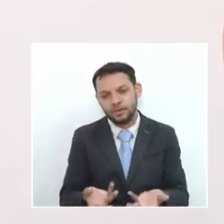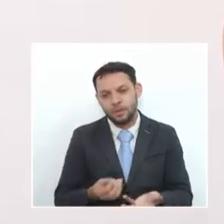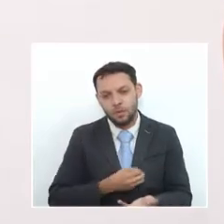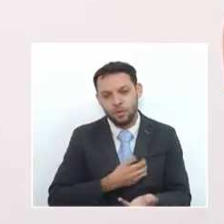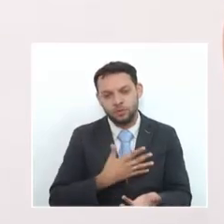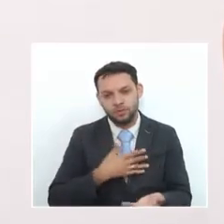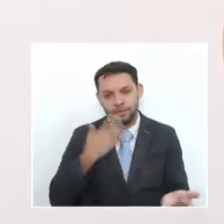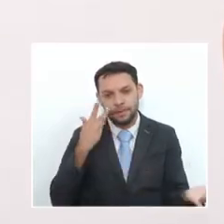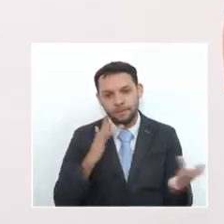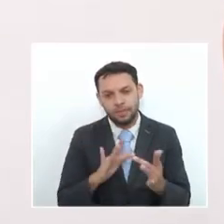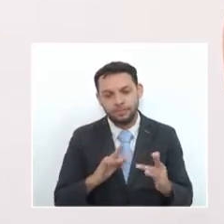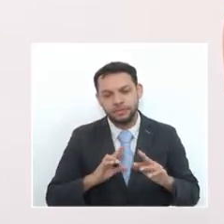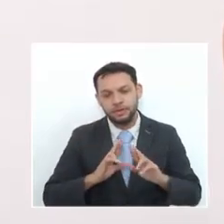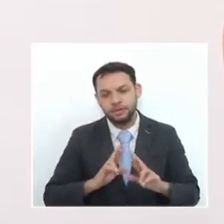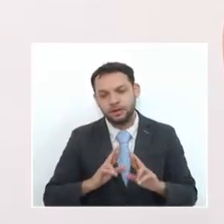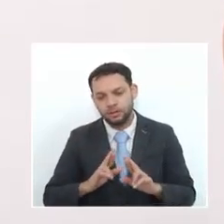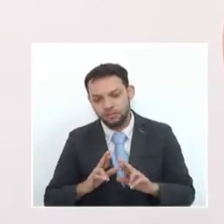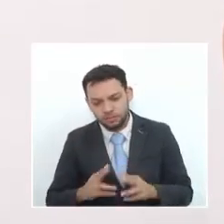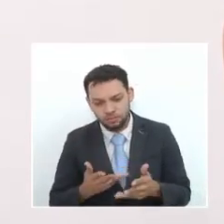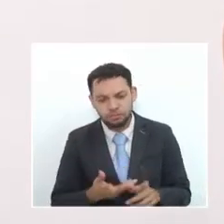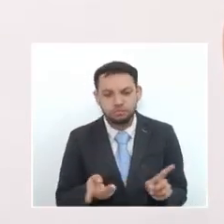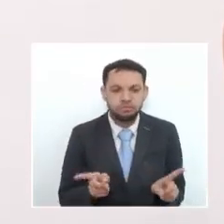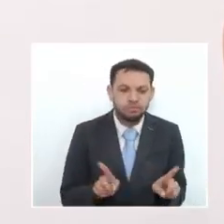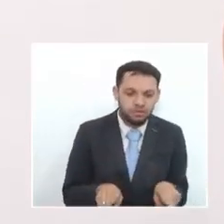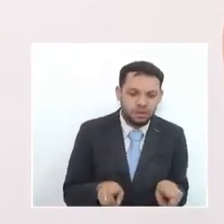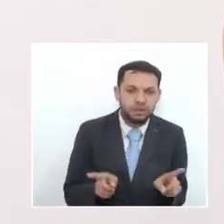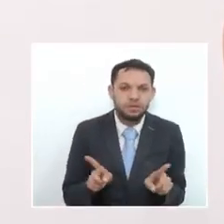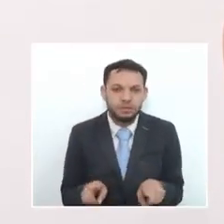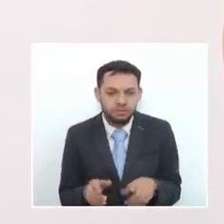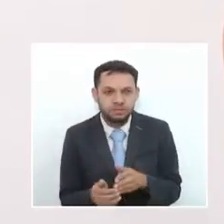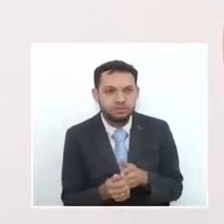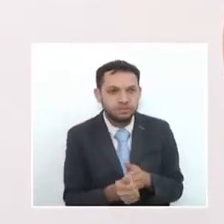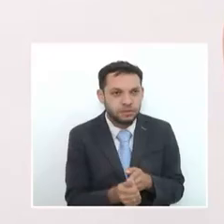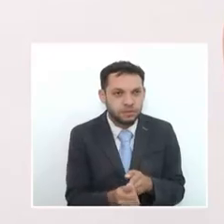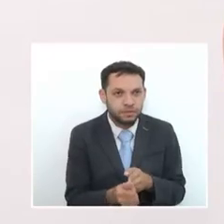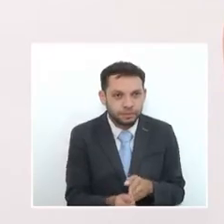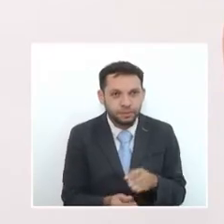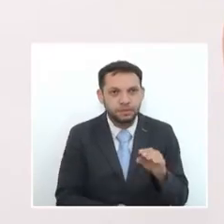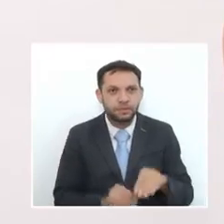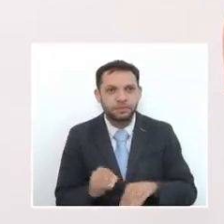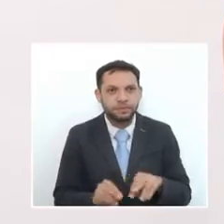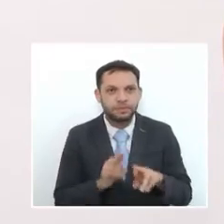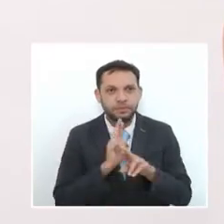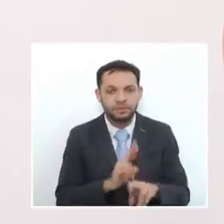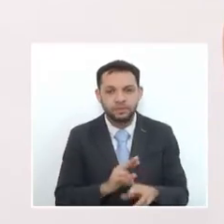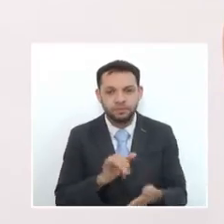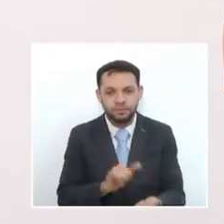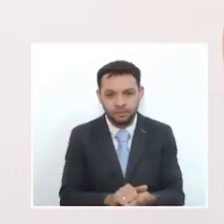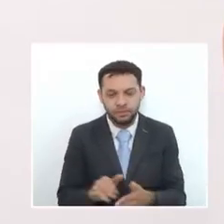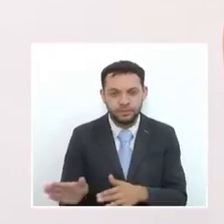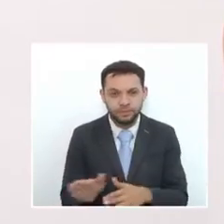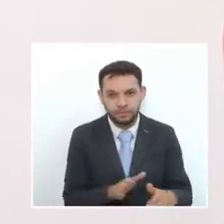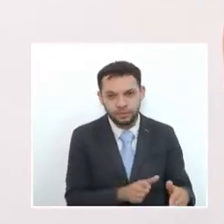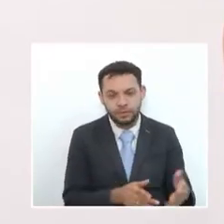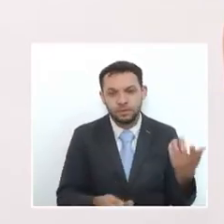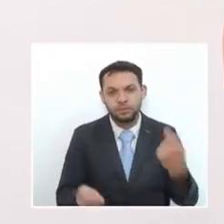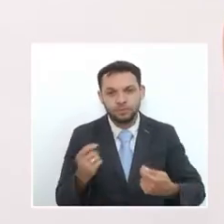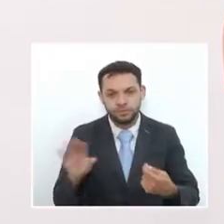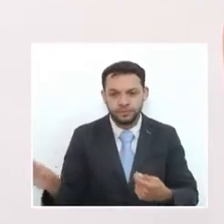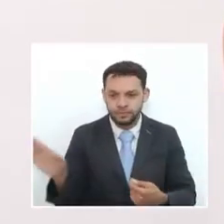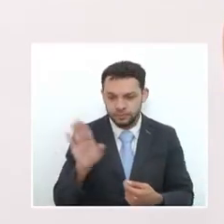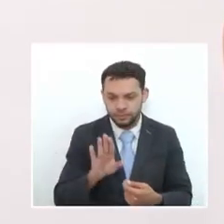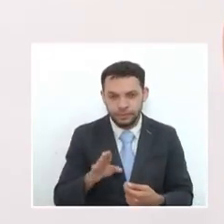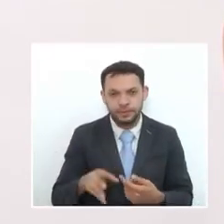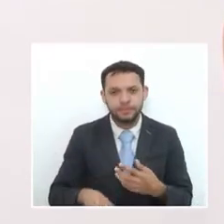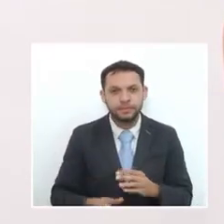para que también puedan orientarse a través de esas respuestas. Vamos a estas otras notas de salud aquí en